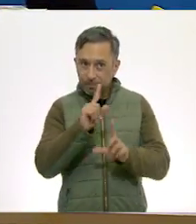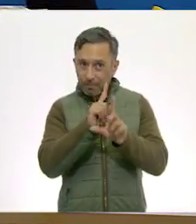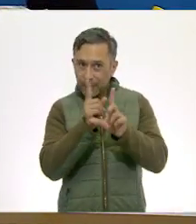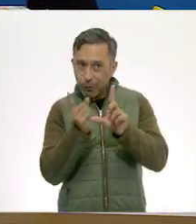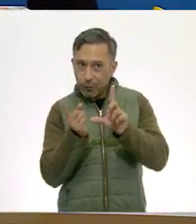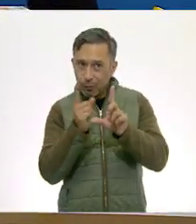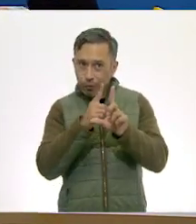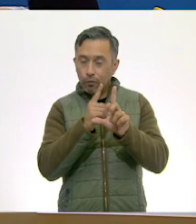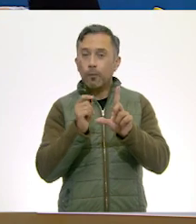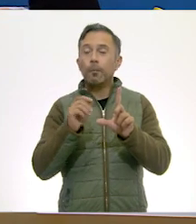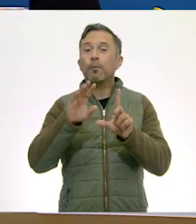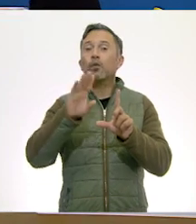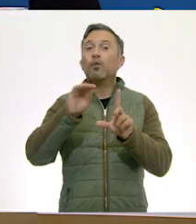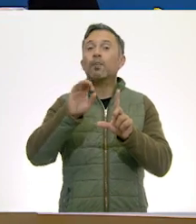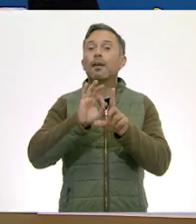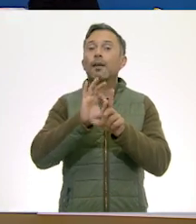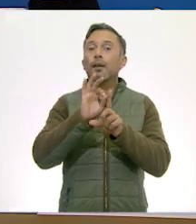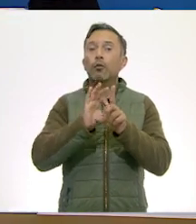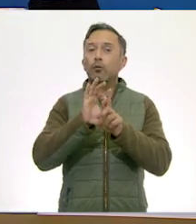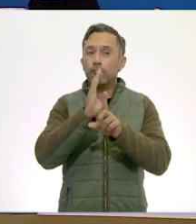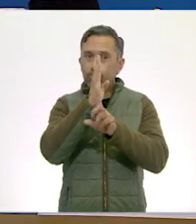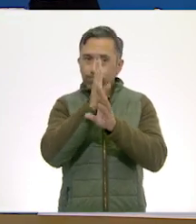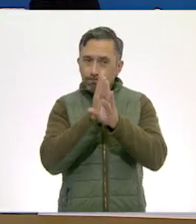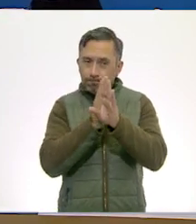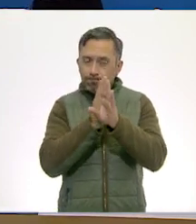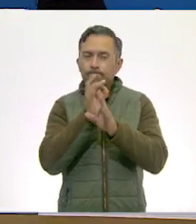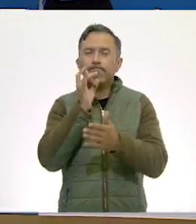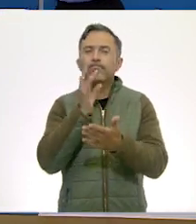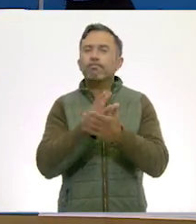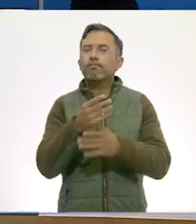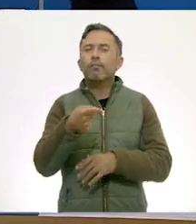90 grados, ¿qué tipo de ángulo es?